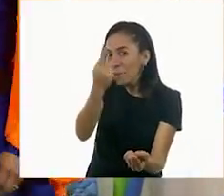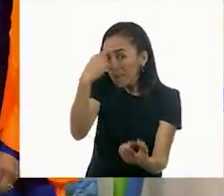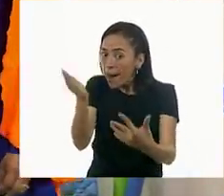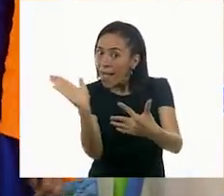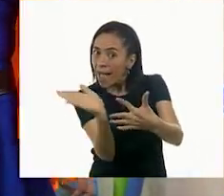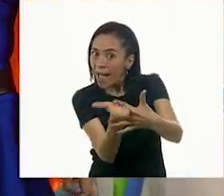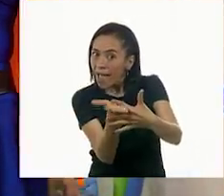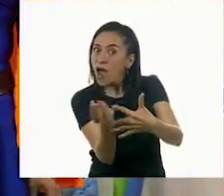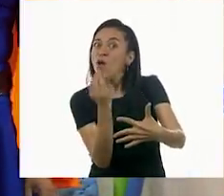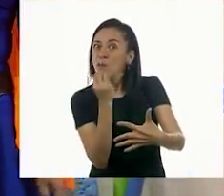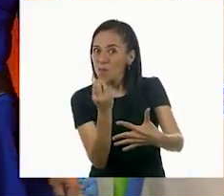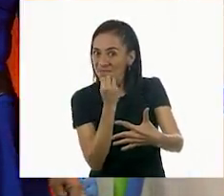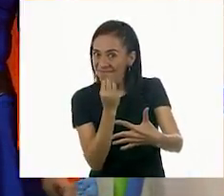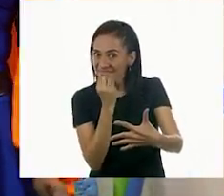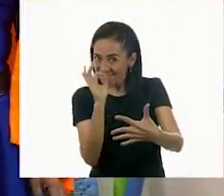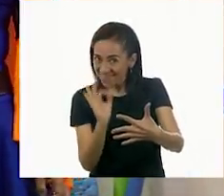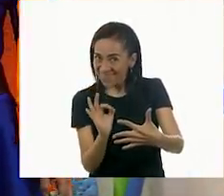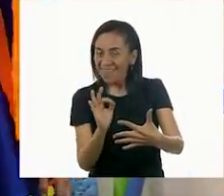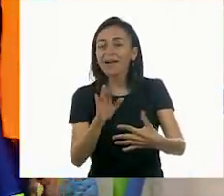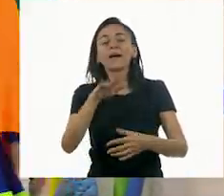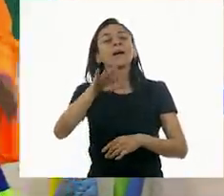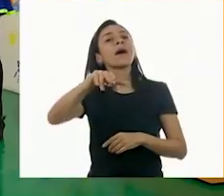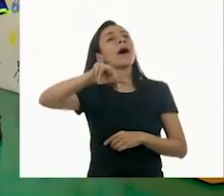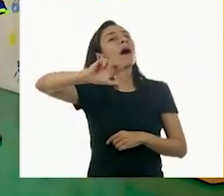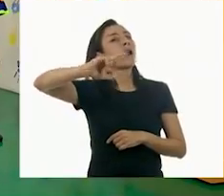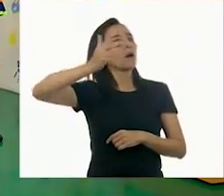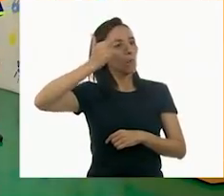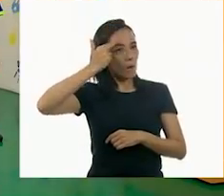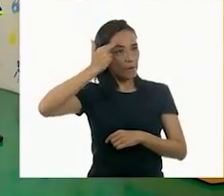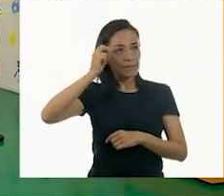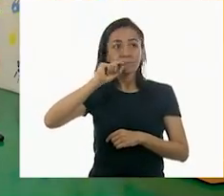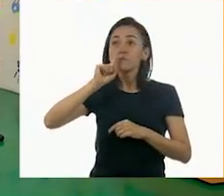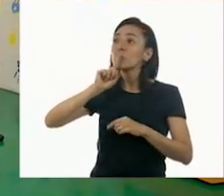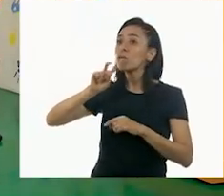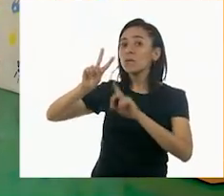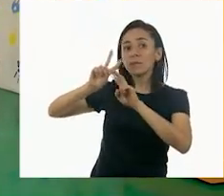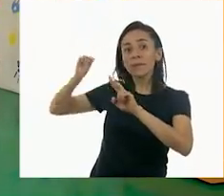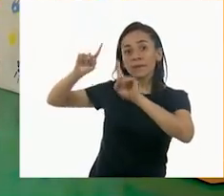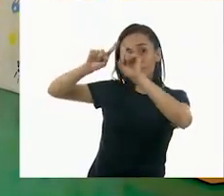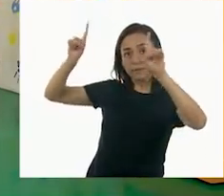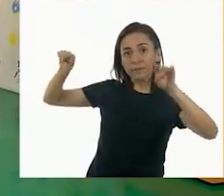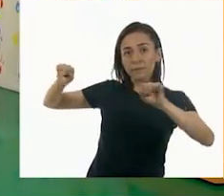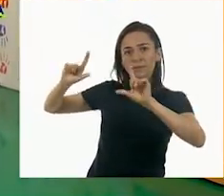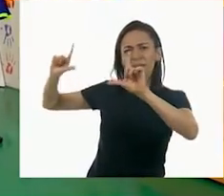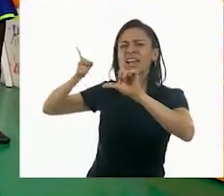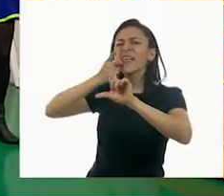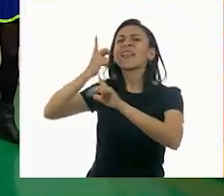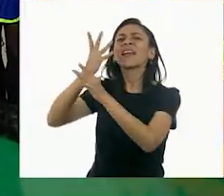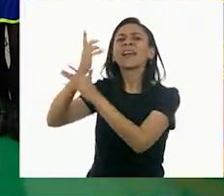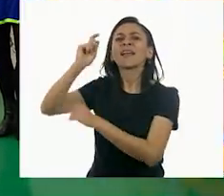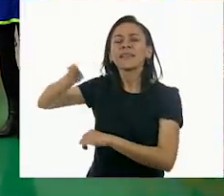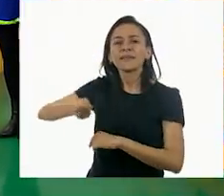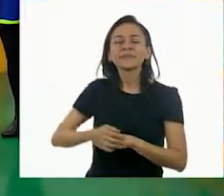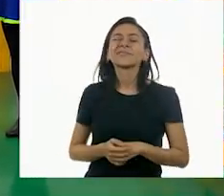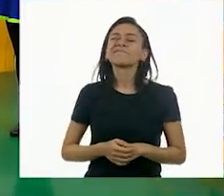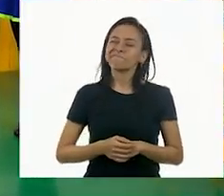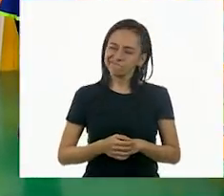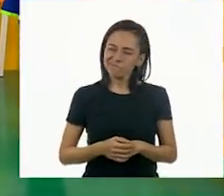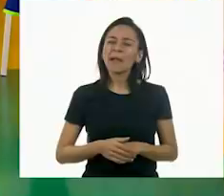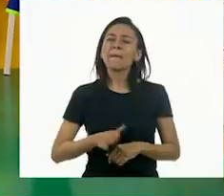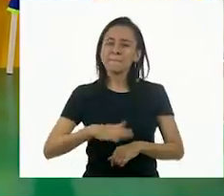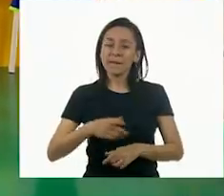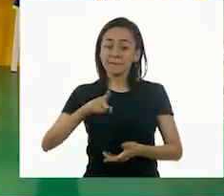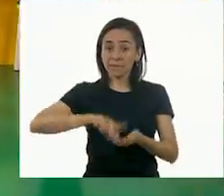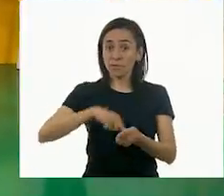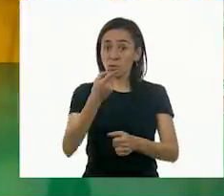debemos, como dice el cartel de allá, en la medida de lo posible, llevar a cabo 5 comidas al